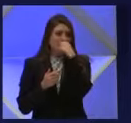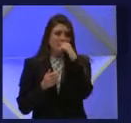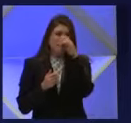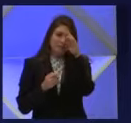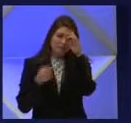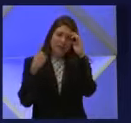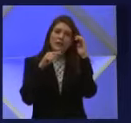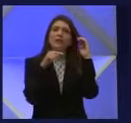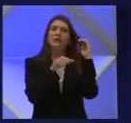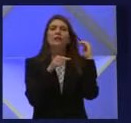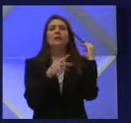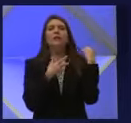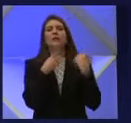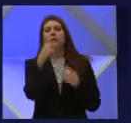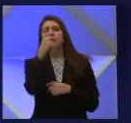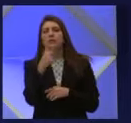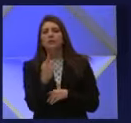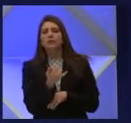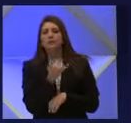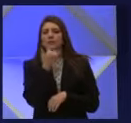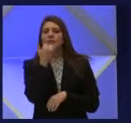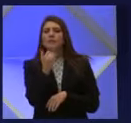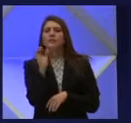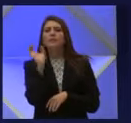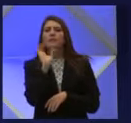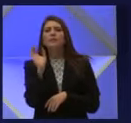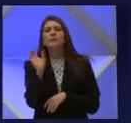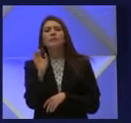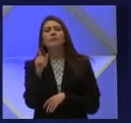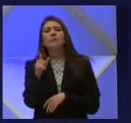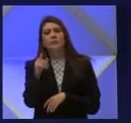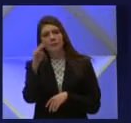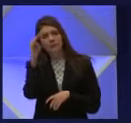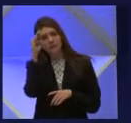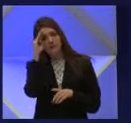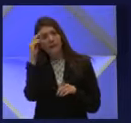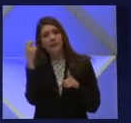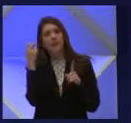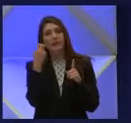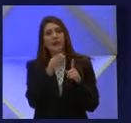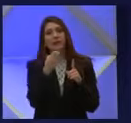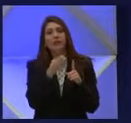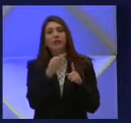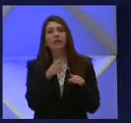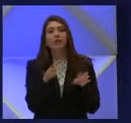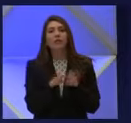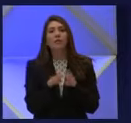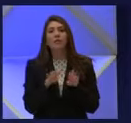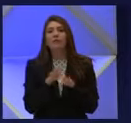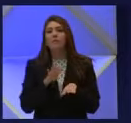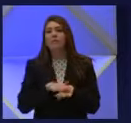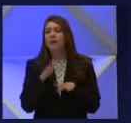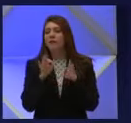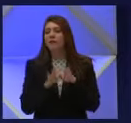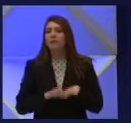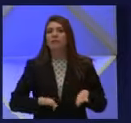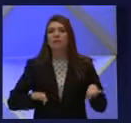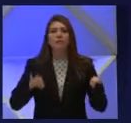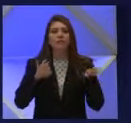error cuando se pensó que esto iba a ser la panacea la solución de todo